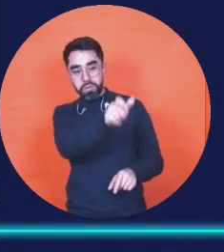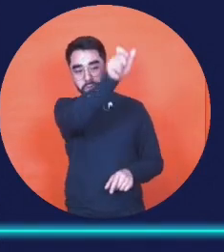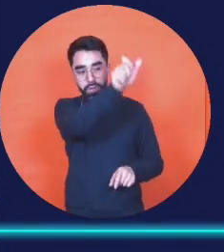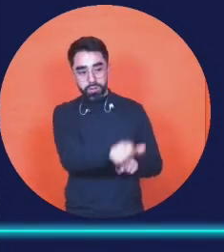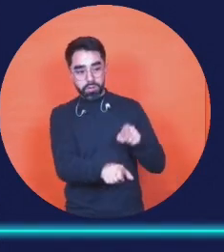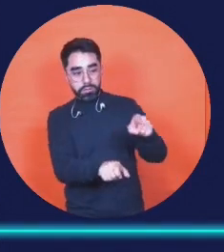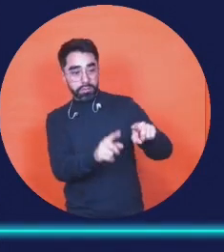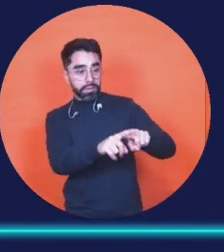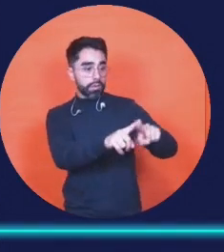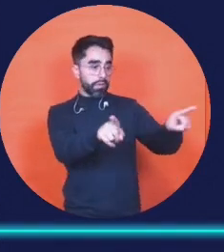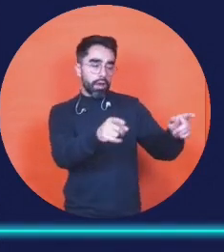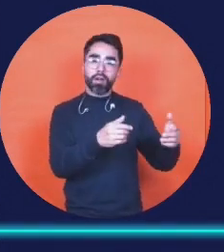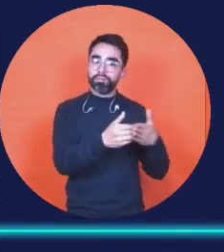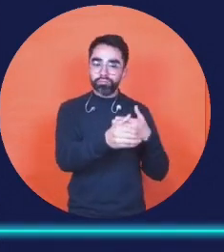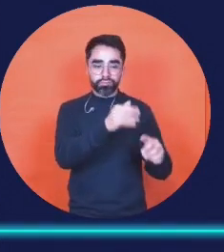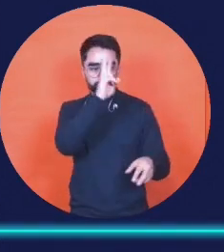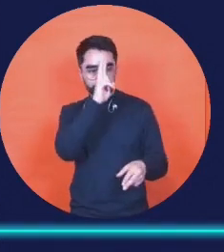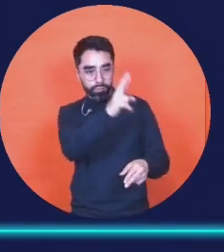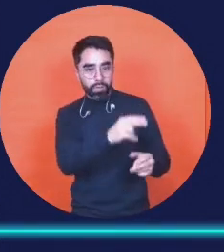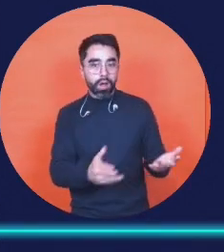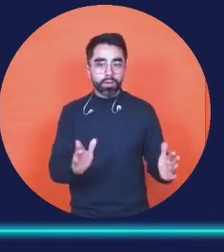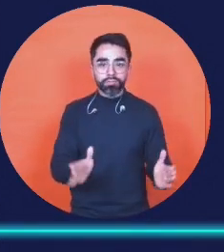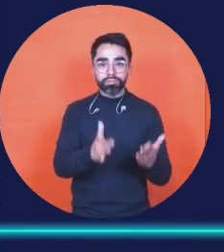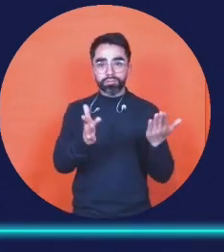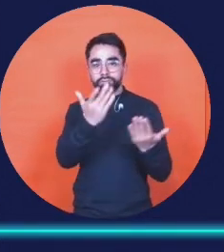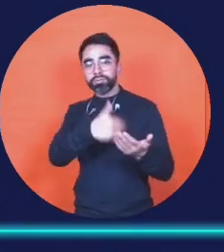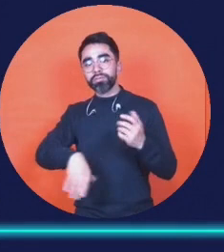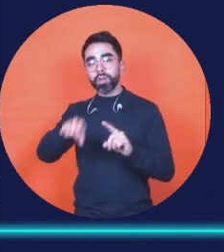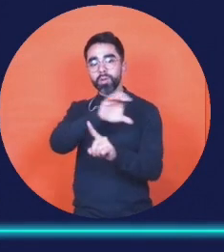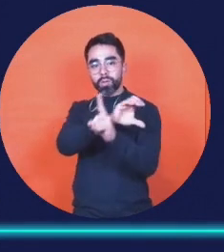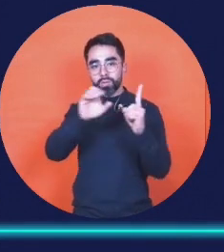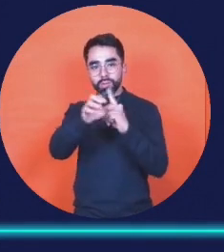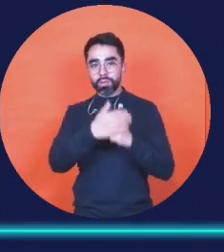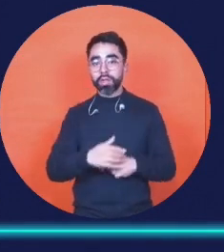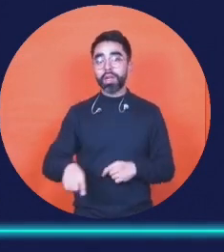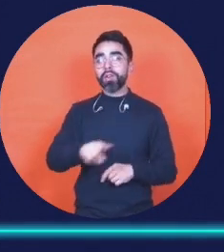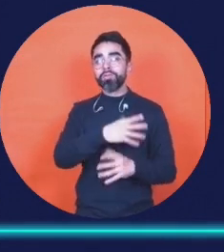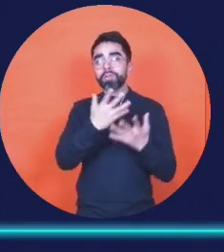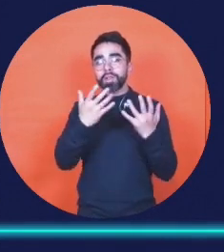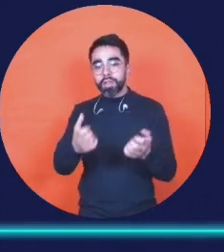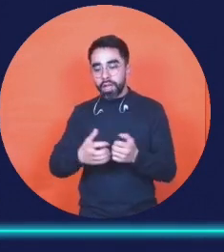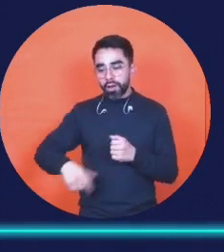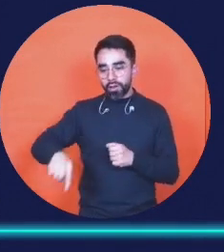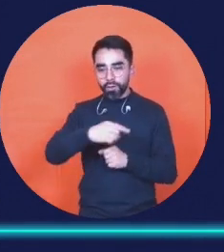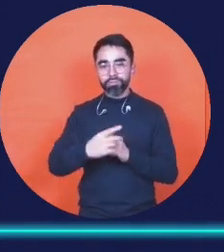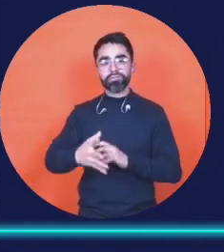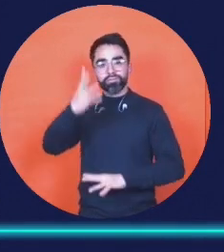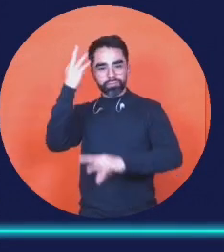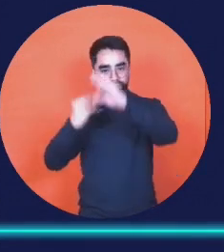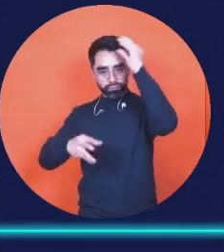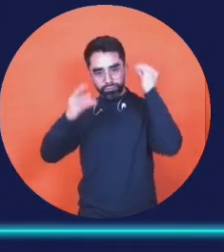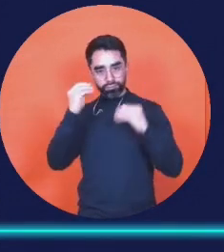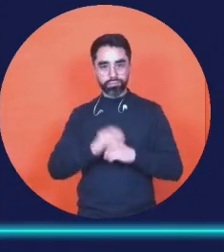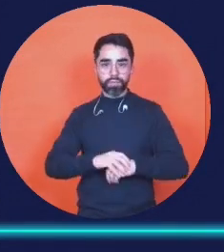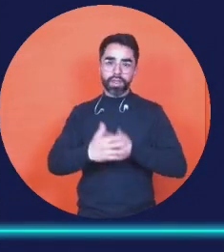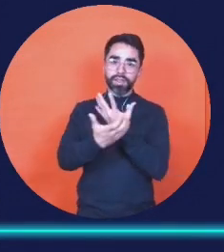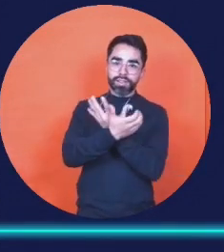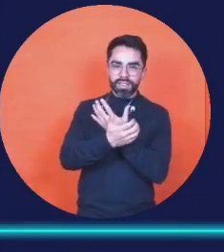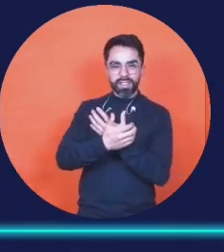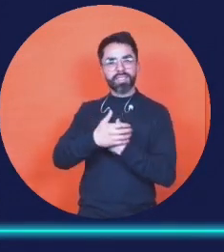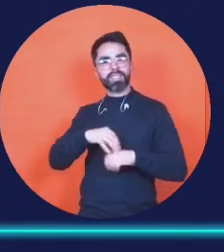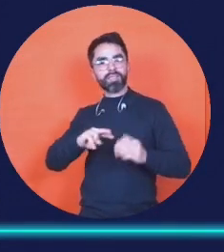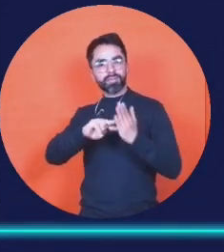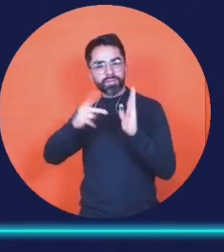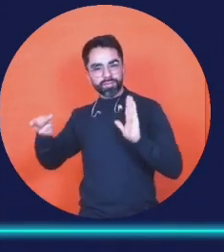la promoción de la cultura. La intención y el gusto por formarse en ciencia, tecnología, ingeniería, arte y matemáticas.